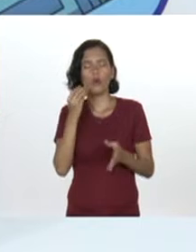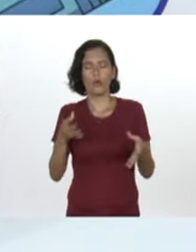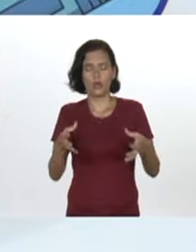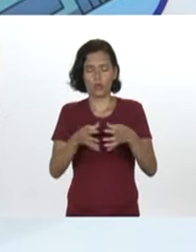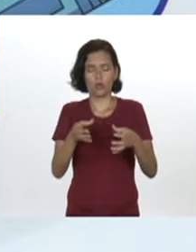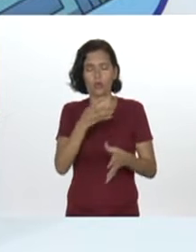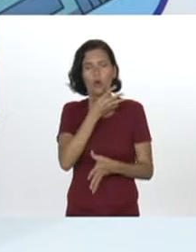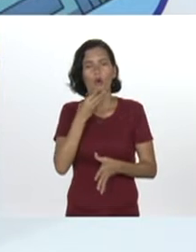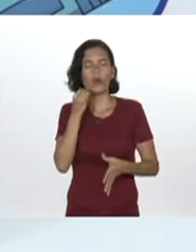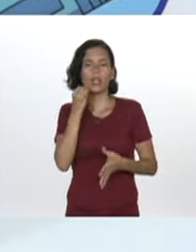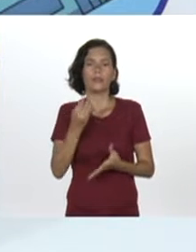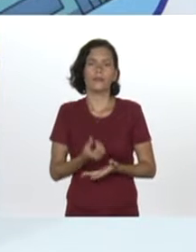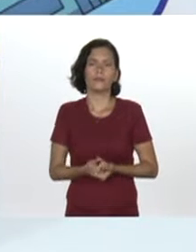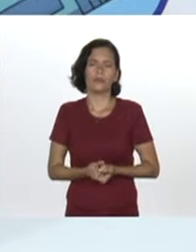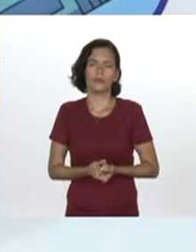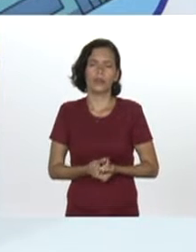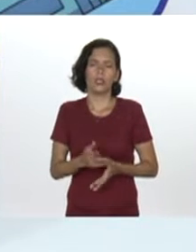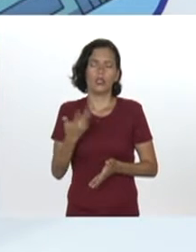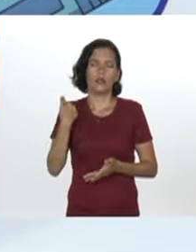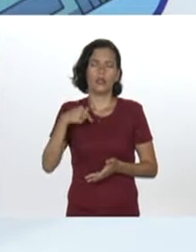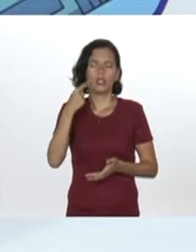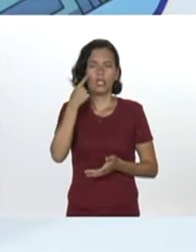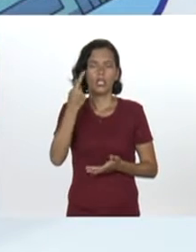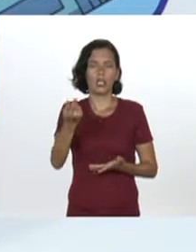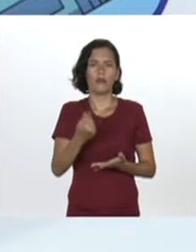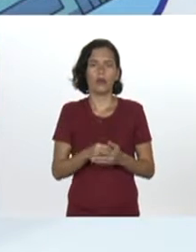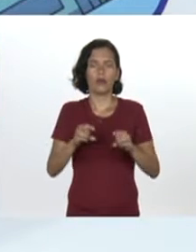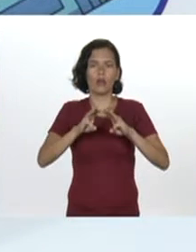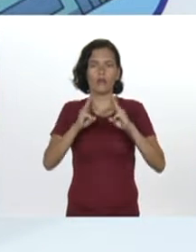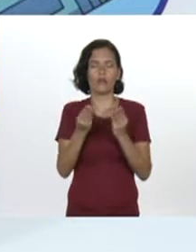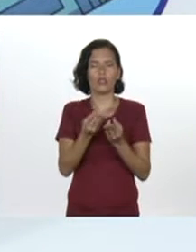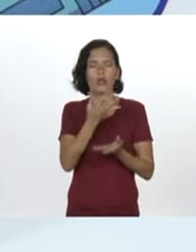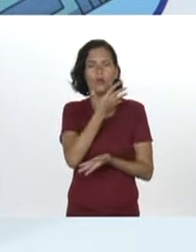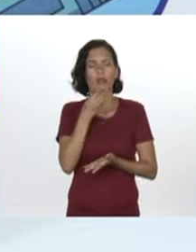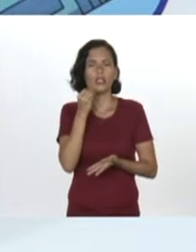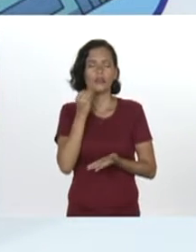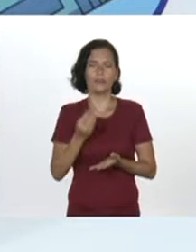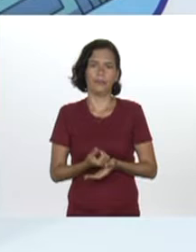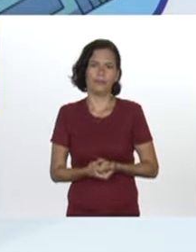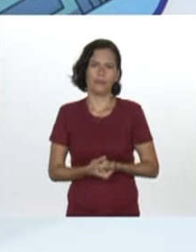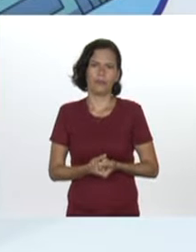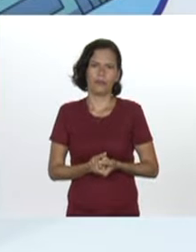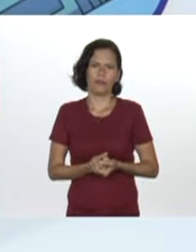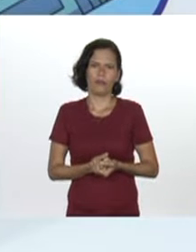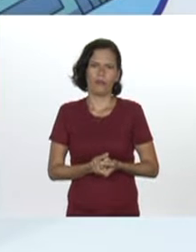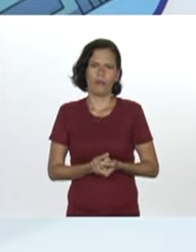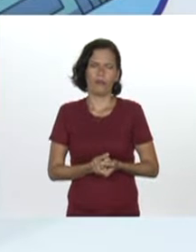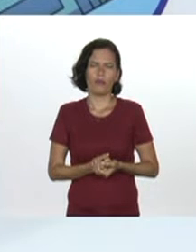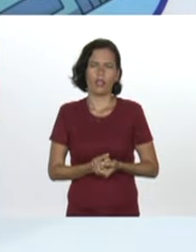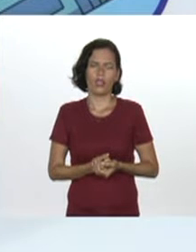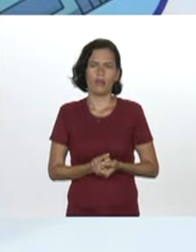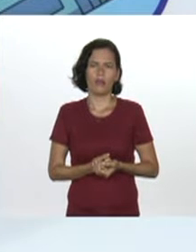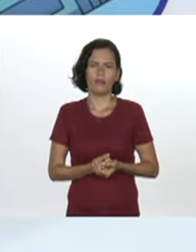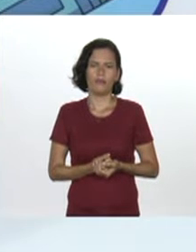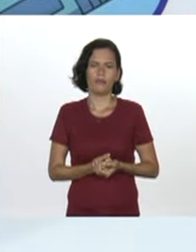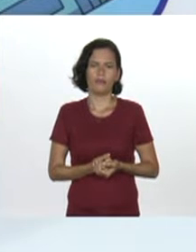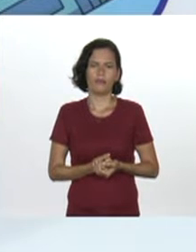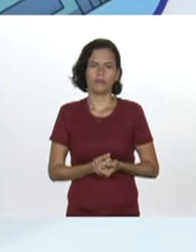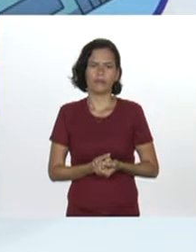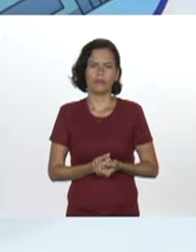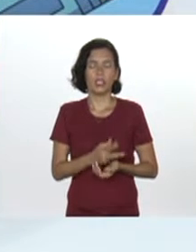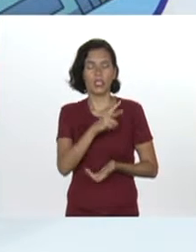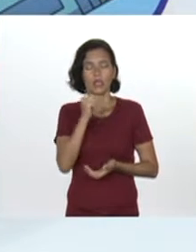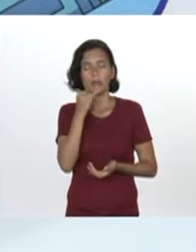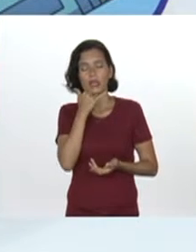de chicos en lo que fue también el Mundial Juvenil, si no me equivoco en cuanto a la información que te estoy